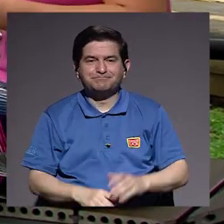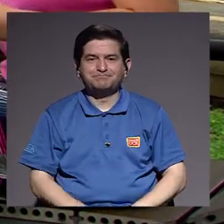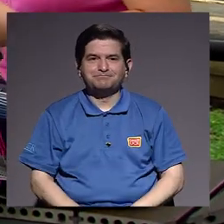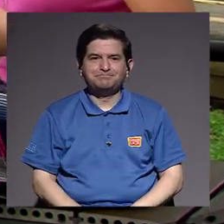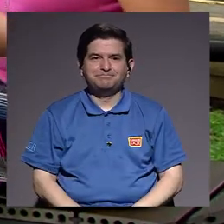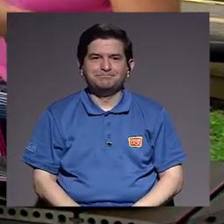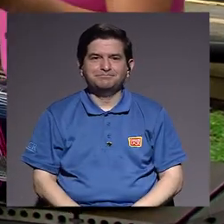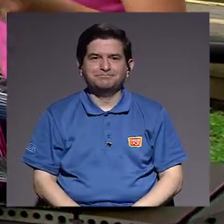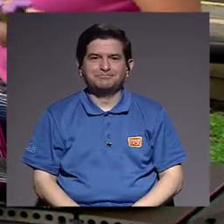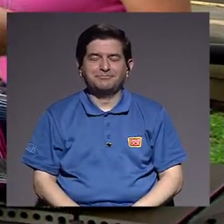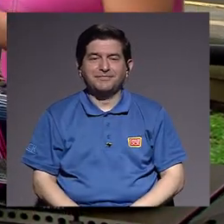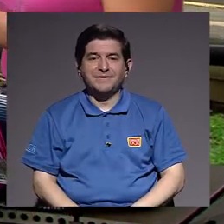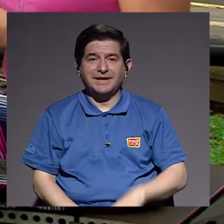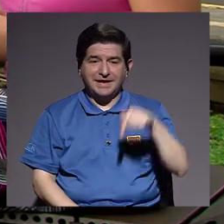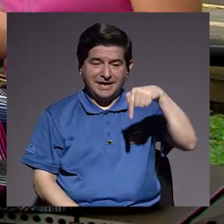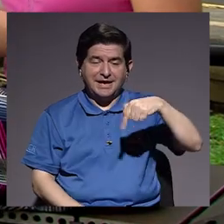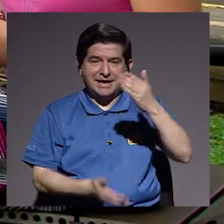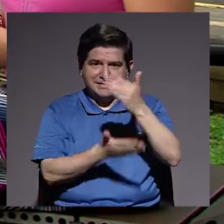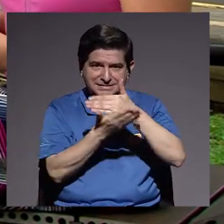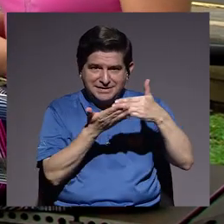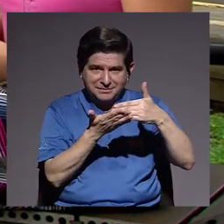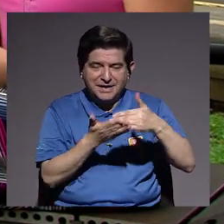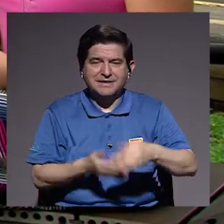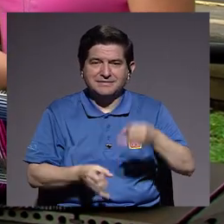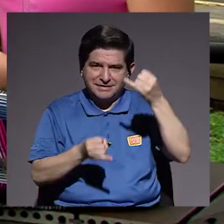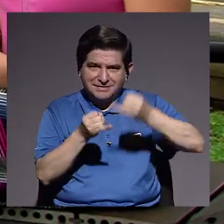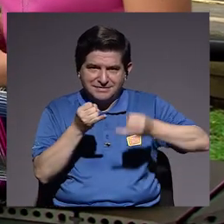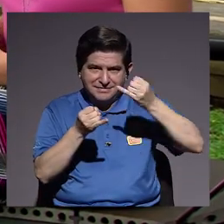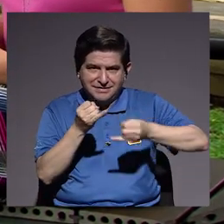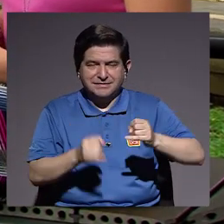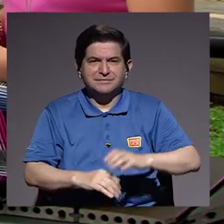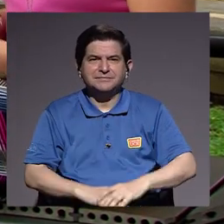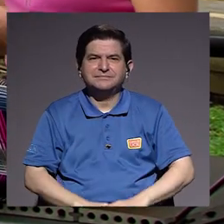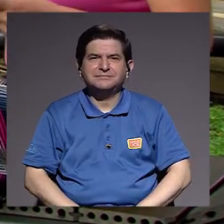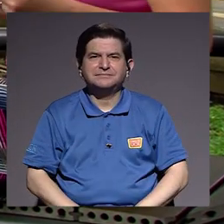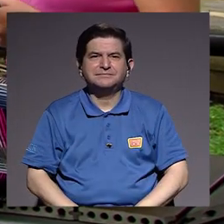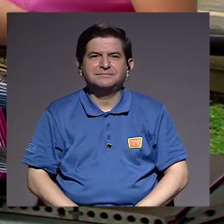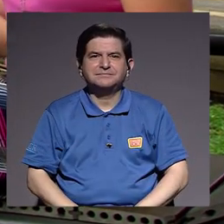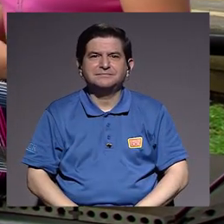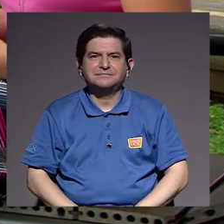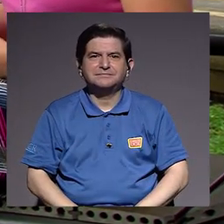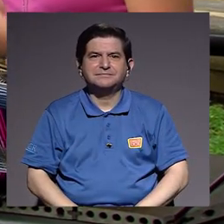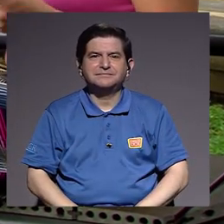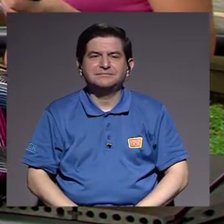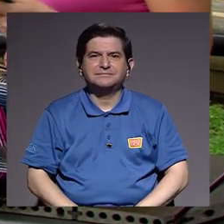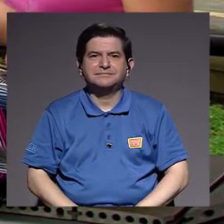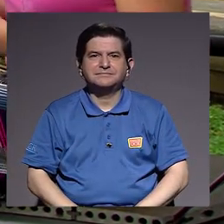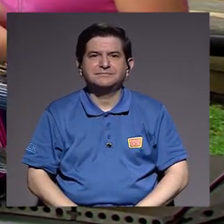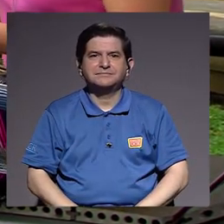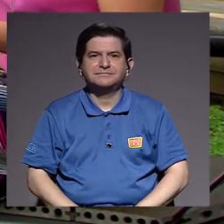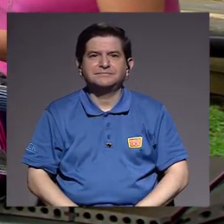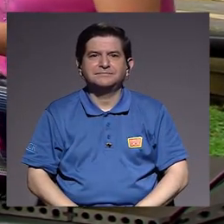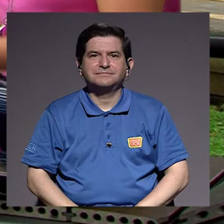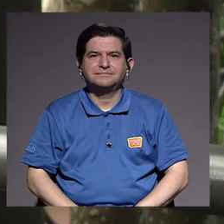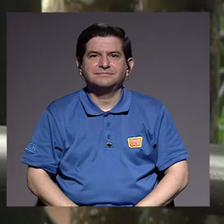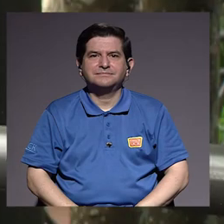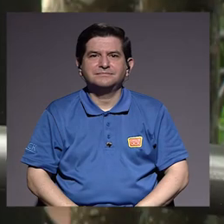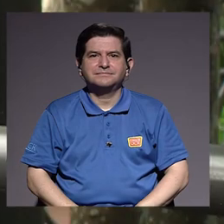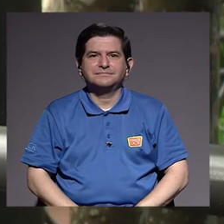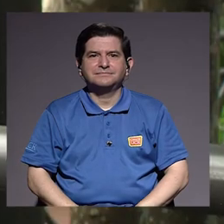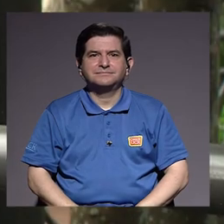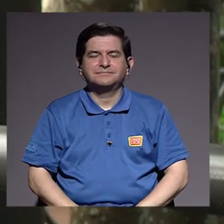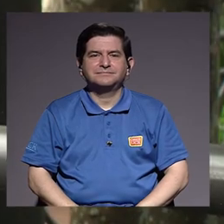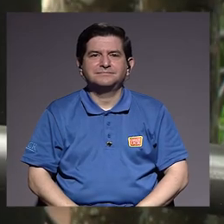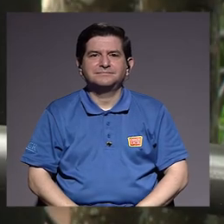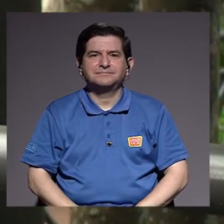a tratar de, bueno, a seguir conversando, ¿verdad? Okay. Más al respecto de esto en otro momento, en otro capítulo de Vivir Mejor. Perfecto. Muchísimas gracias por